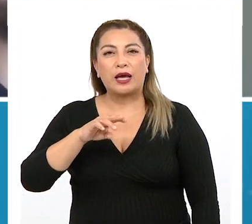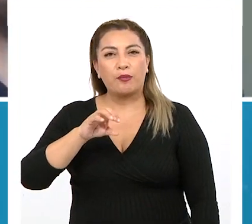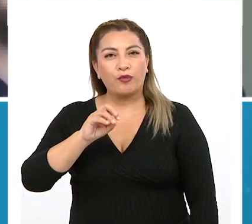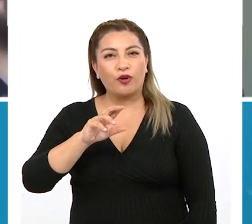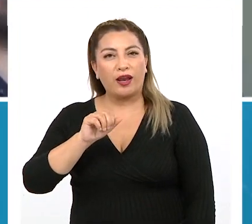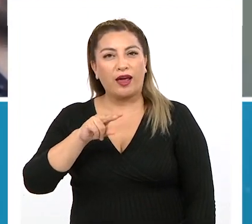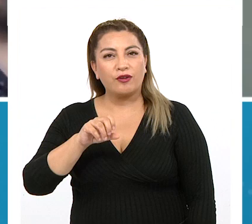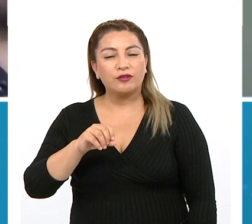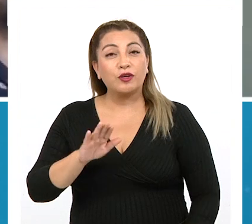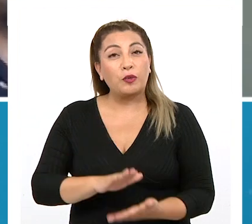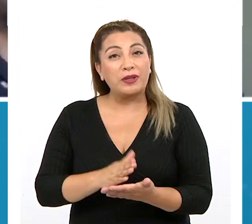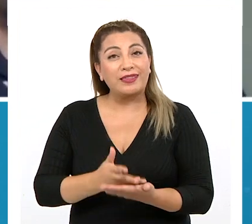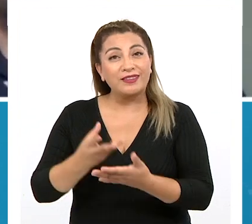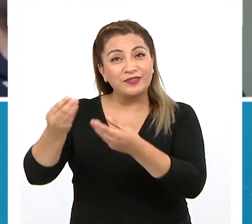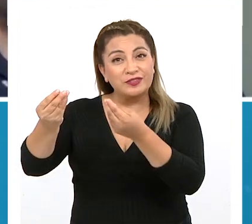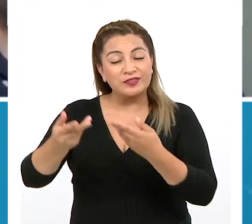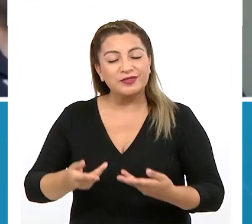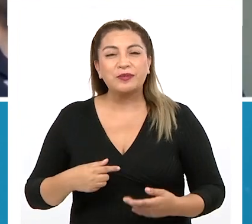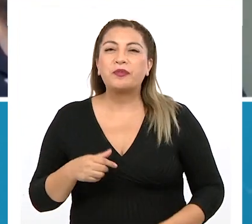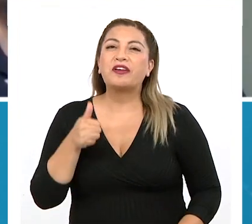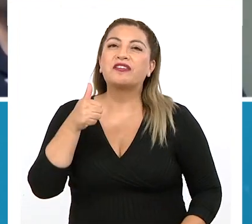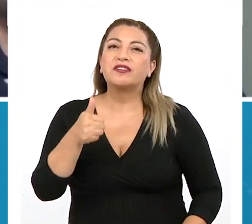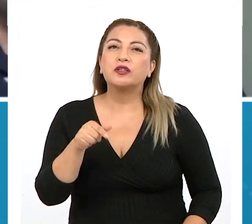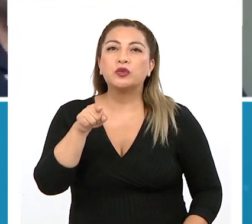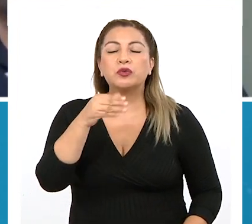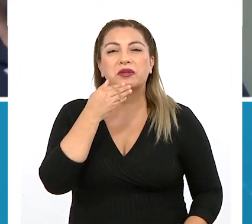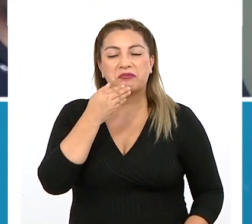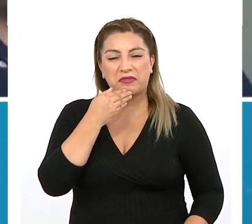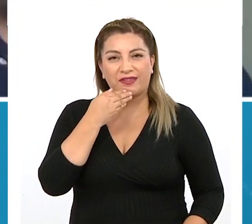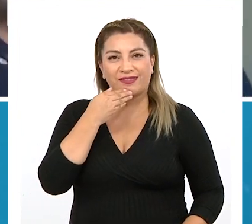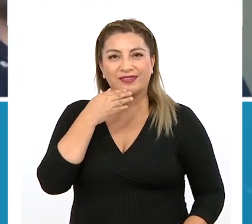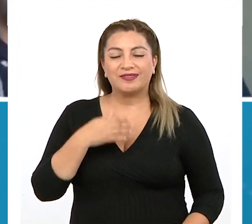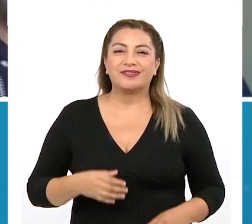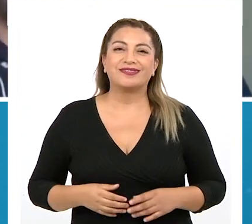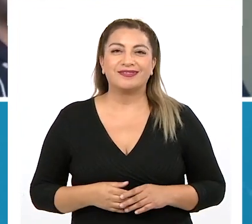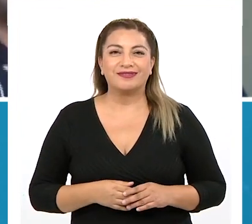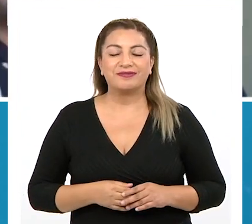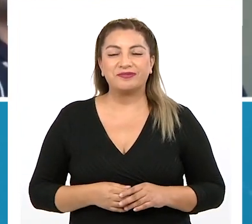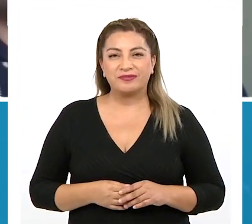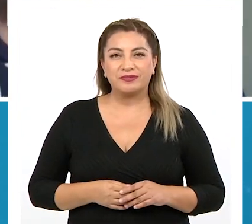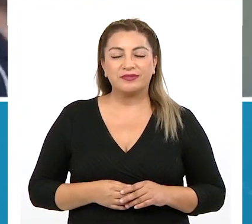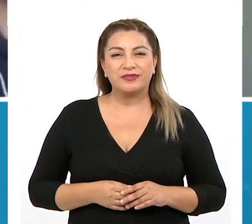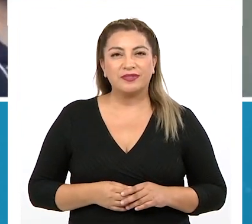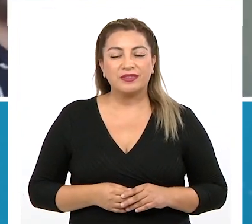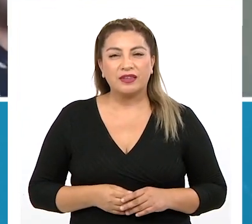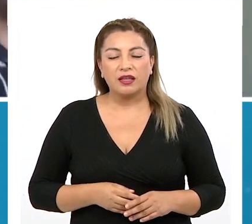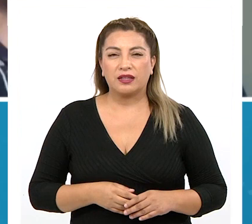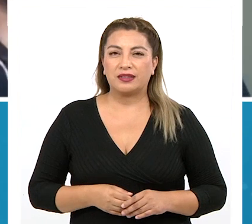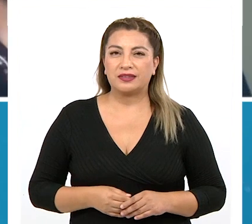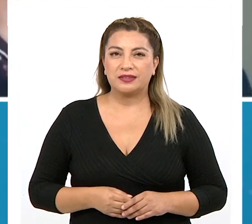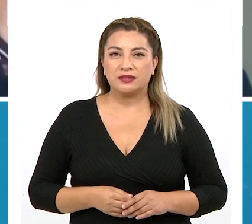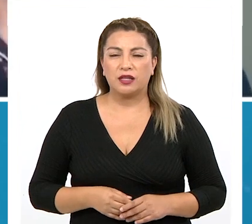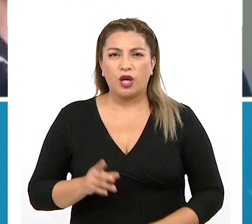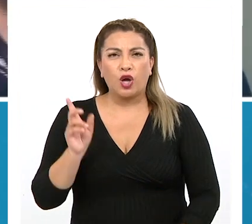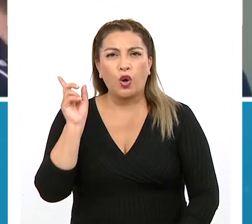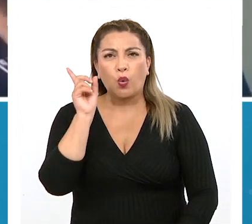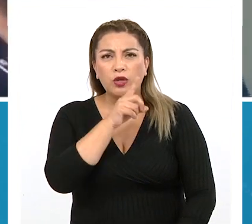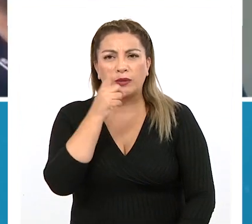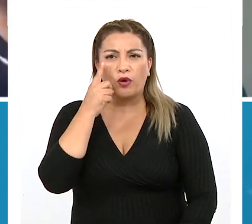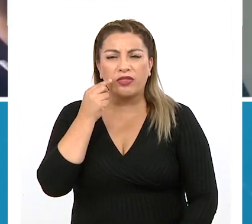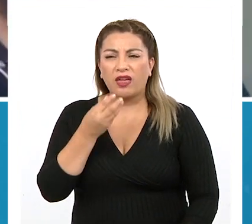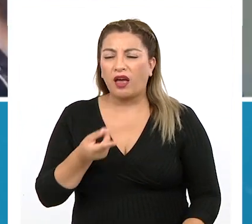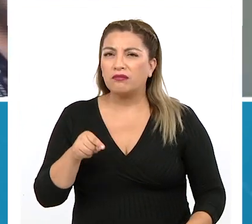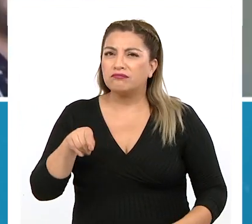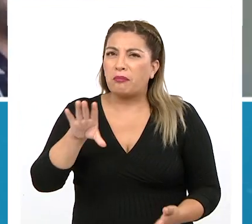Cristian? Bienvenido. Muy bien, Karim. Espero que también. Así es. Cristian, ¿qué pasó en estos últimos días